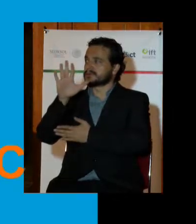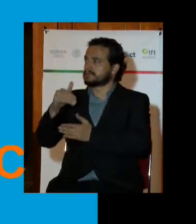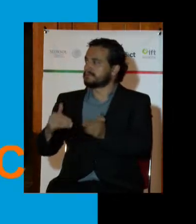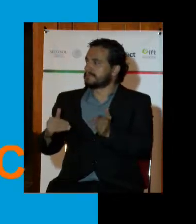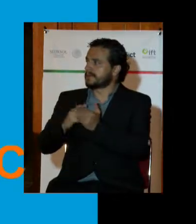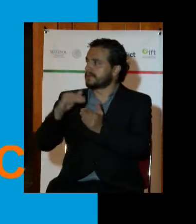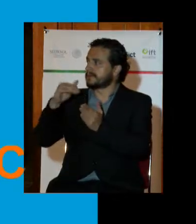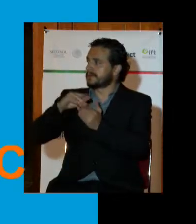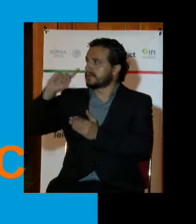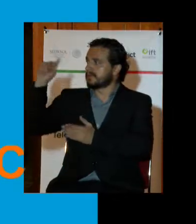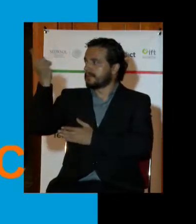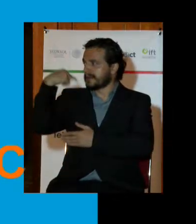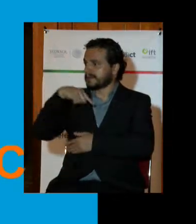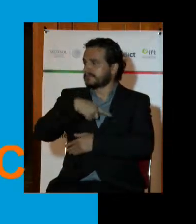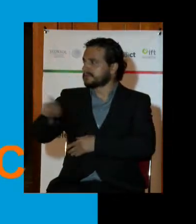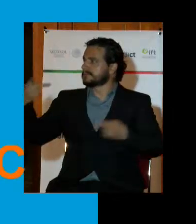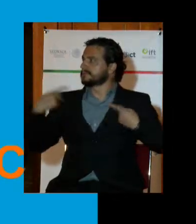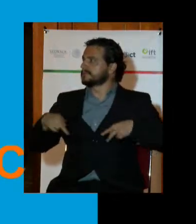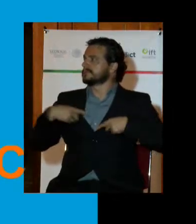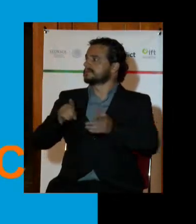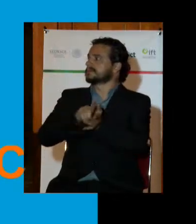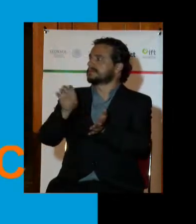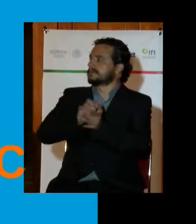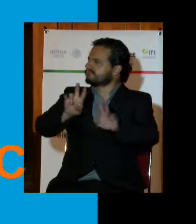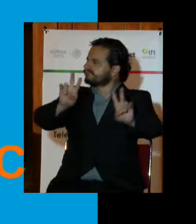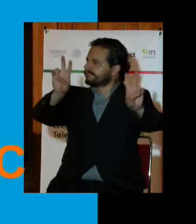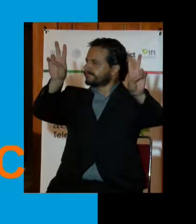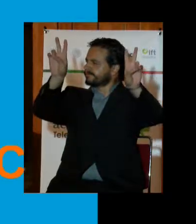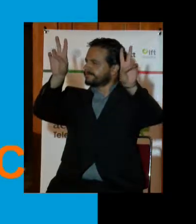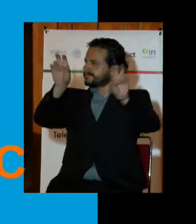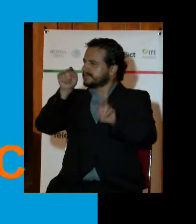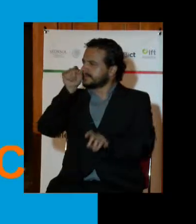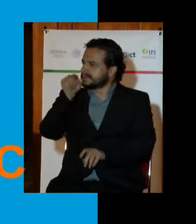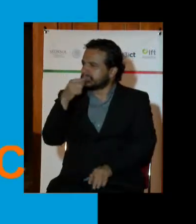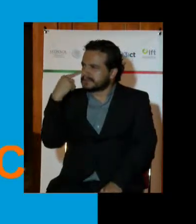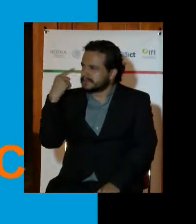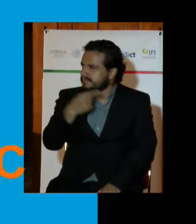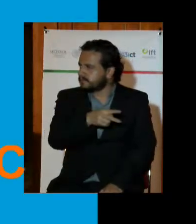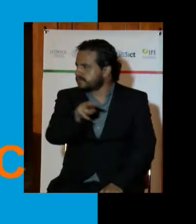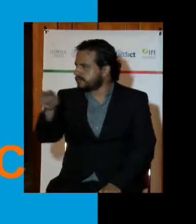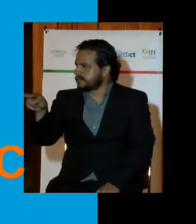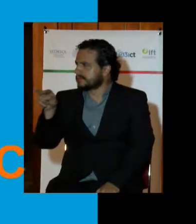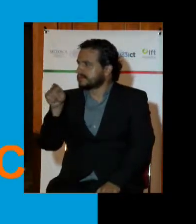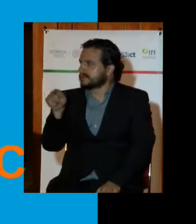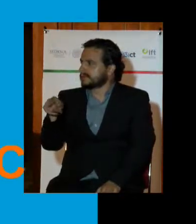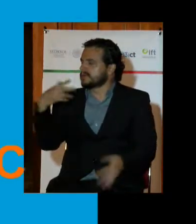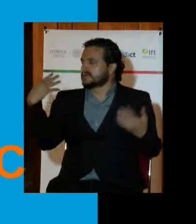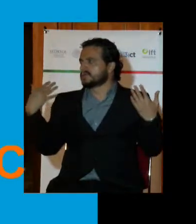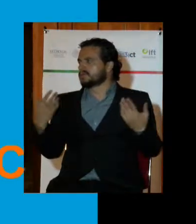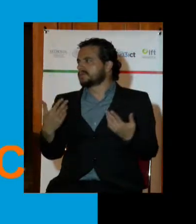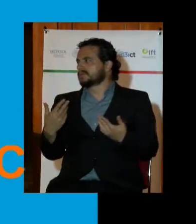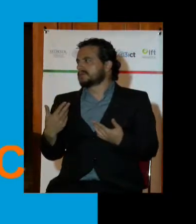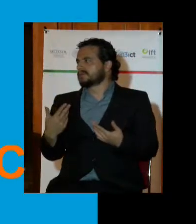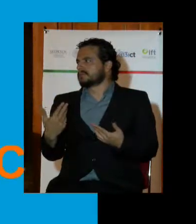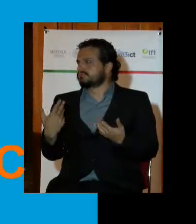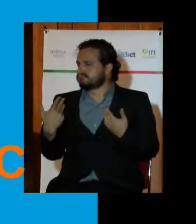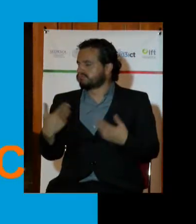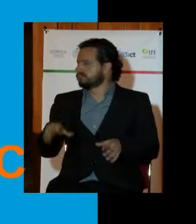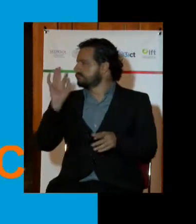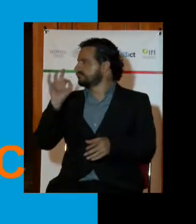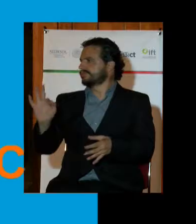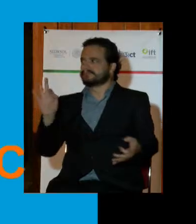Y viendo el tema y el título, lo que teníamos que tocar, me parecía que era muy apropiado que